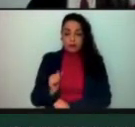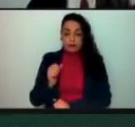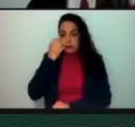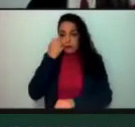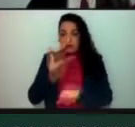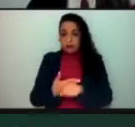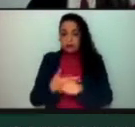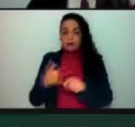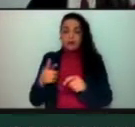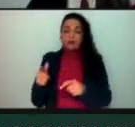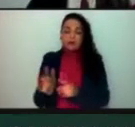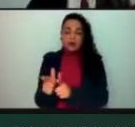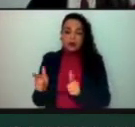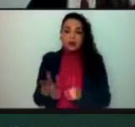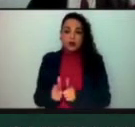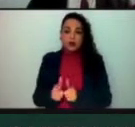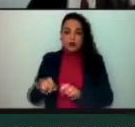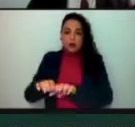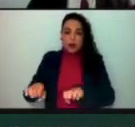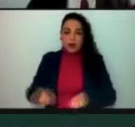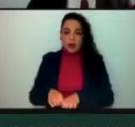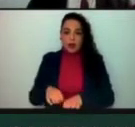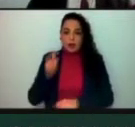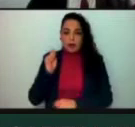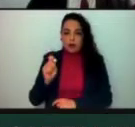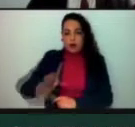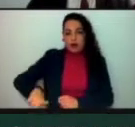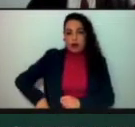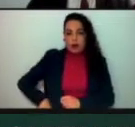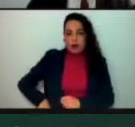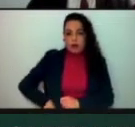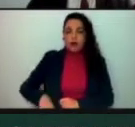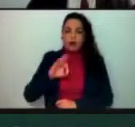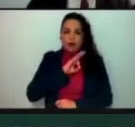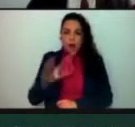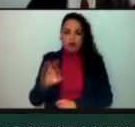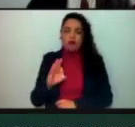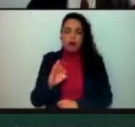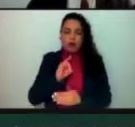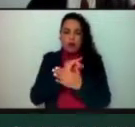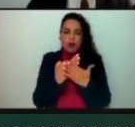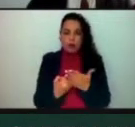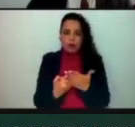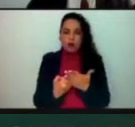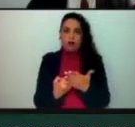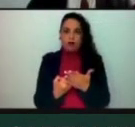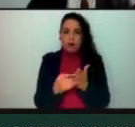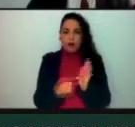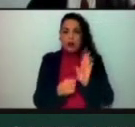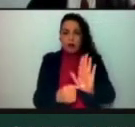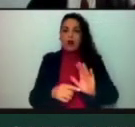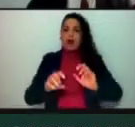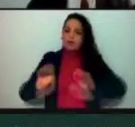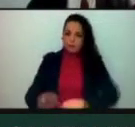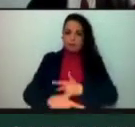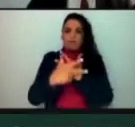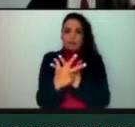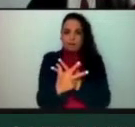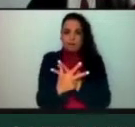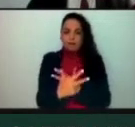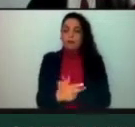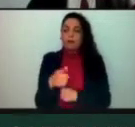las y los legisladores celebraron destacando el trabajo y compromiso de la funcionaria con la ciudadanía. Se abordaron temas como incendios en mercados